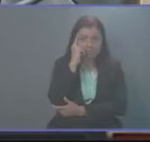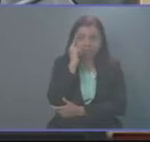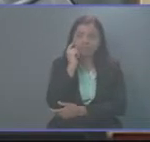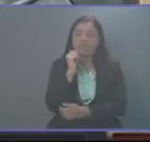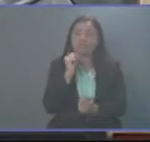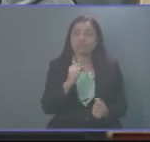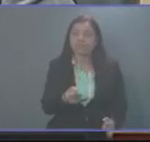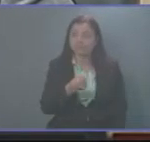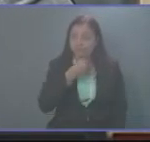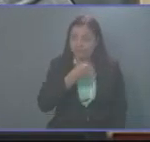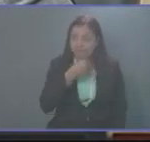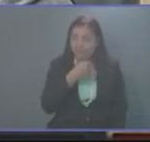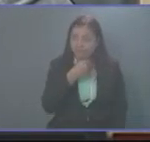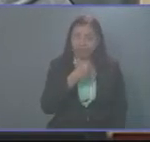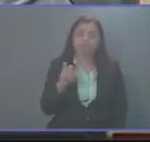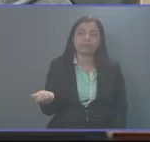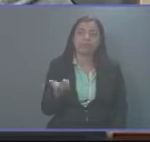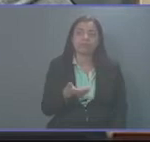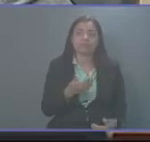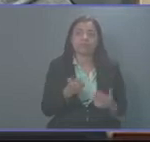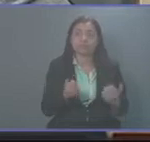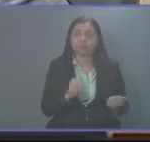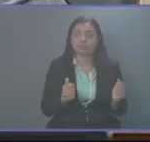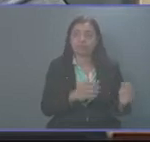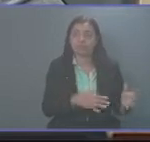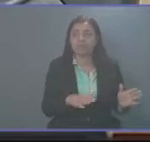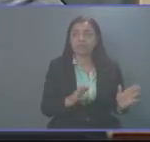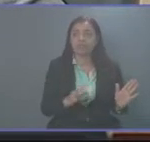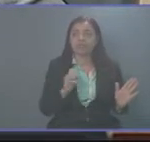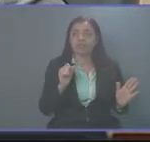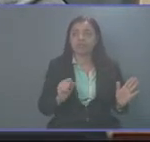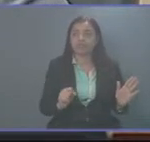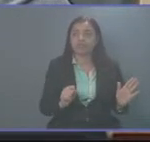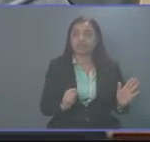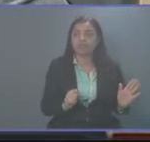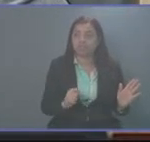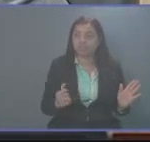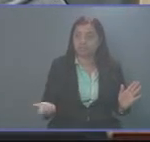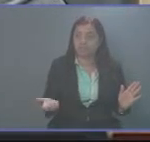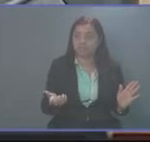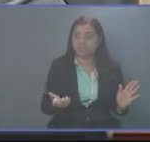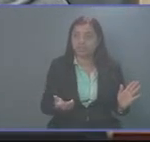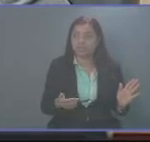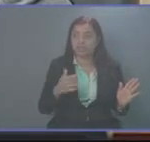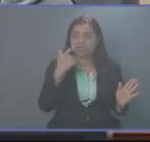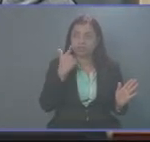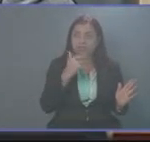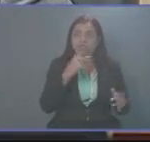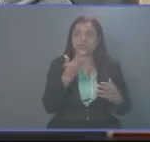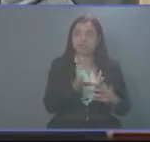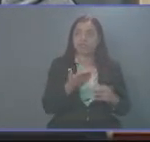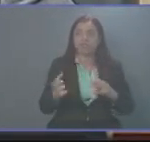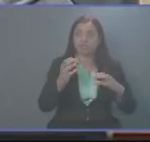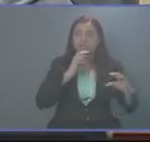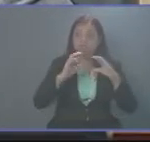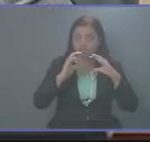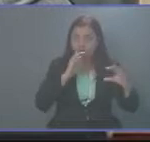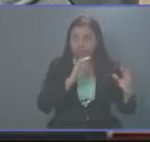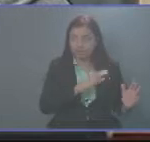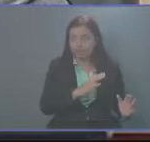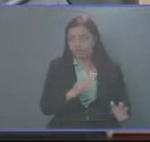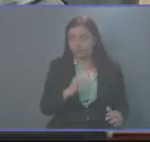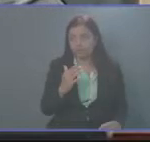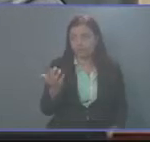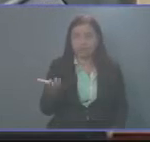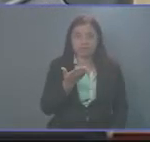la información que se ha manejado o que se maneja en los medios de comunicación con respecto a